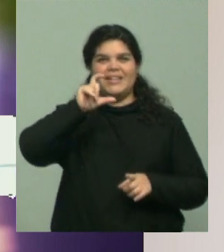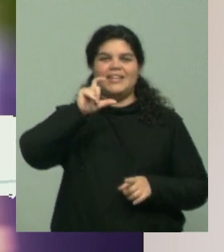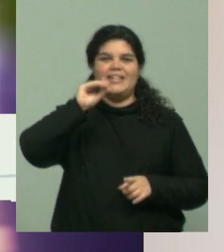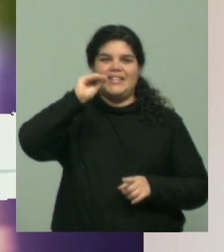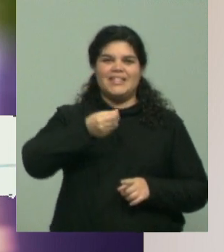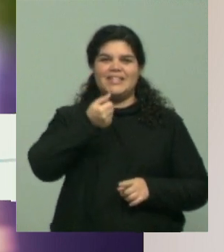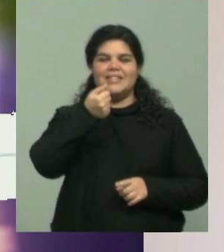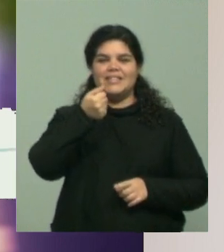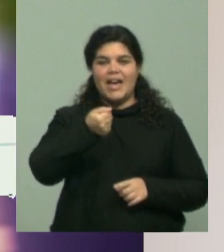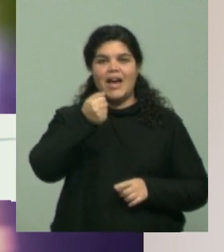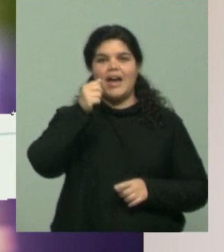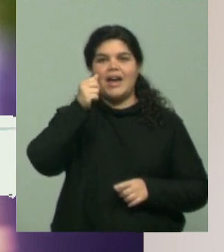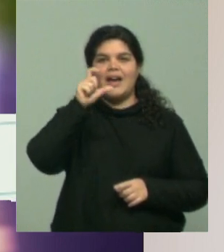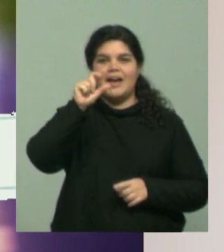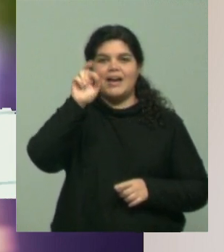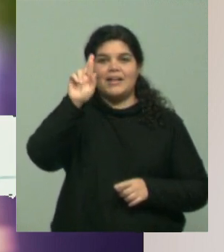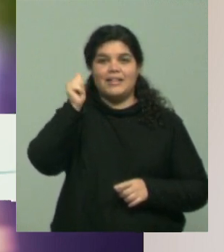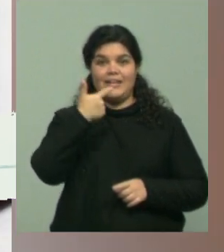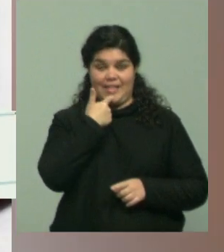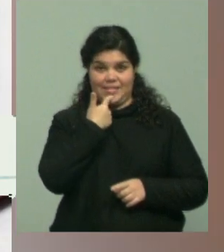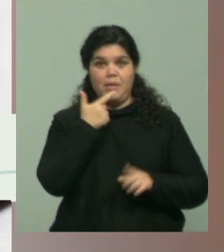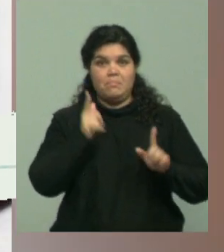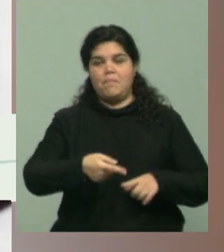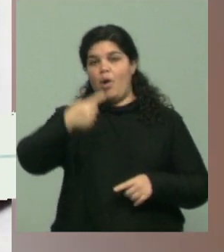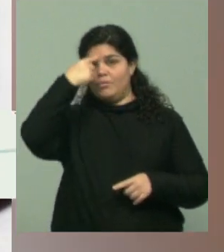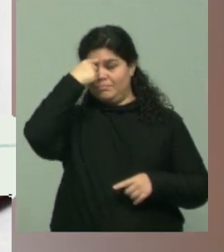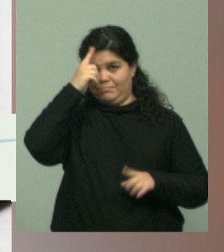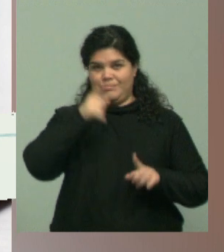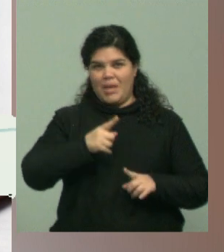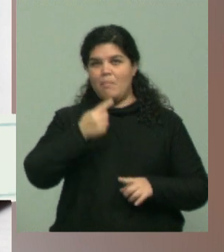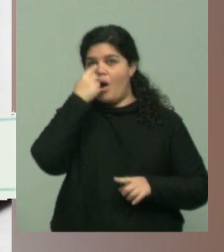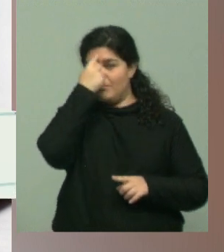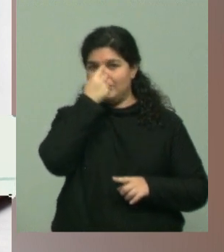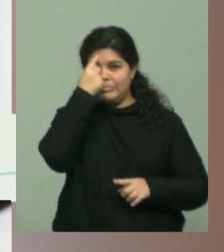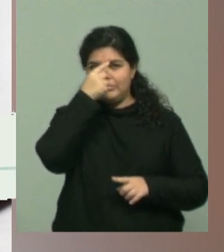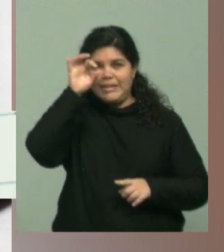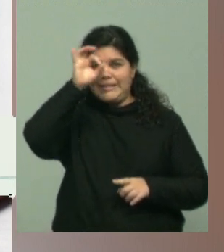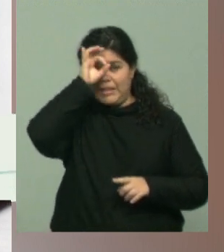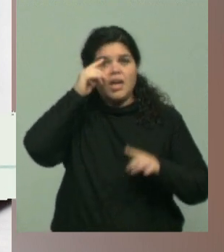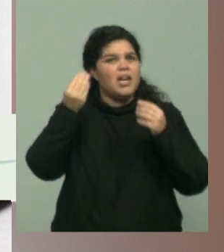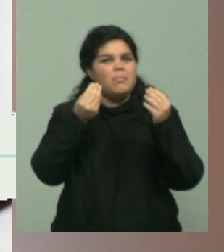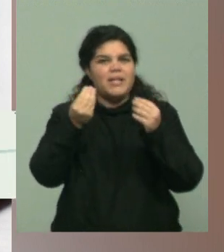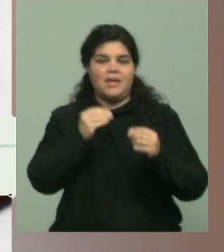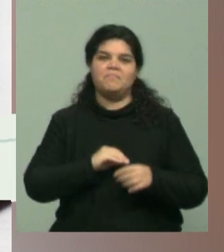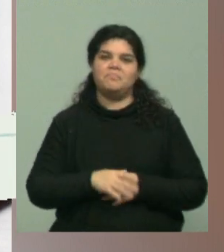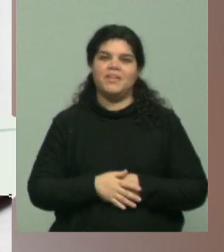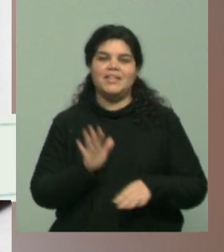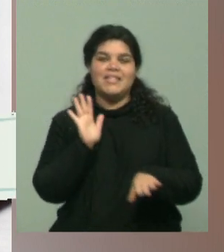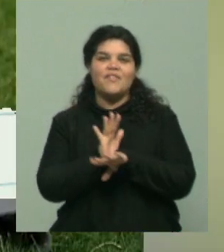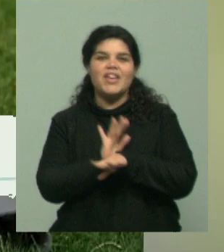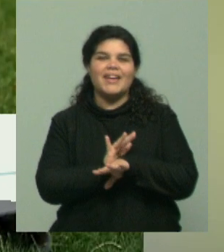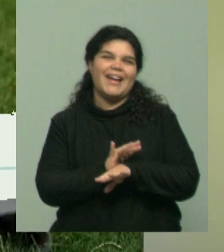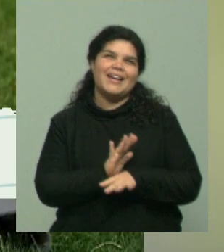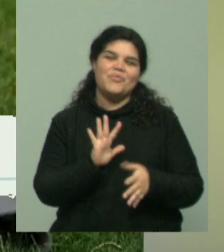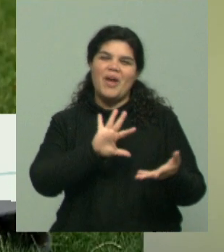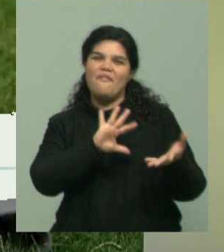entrecejo, tenemos el sexto chakra, que es el tercer ojo. Sí. Y es donde se trabaja con la